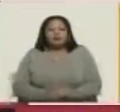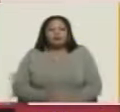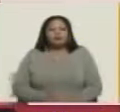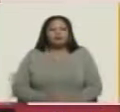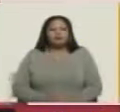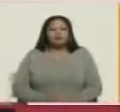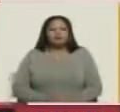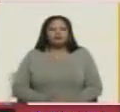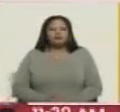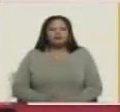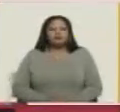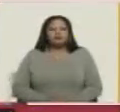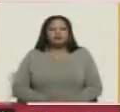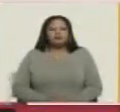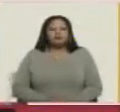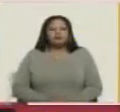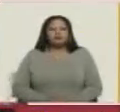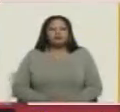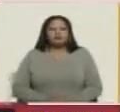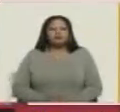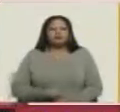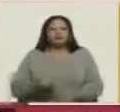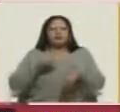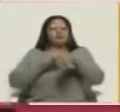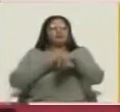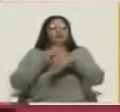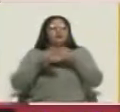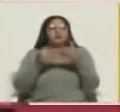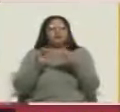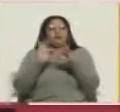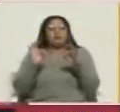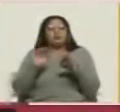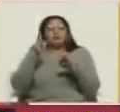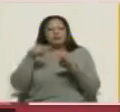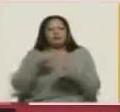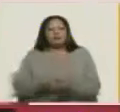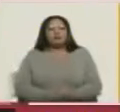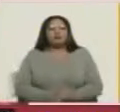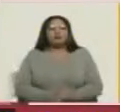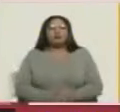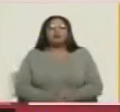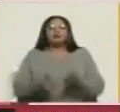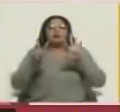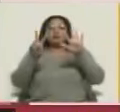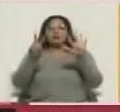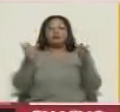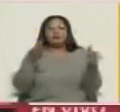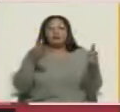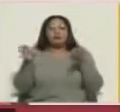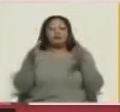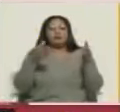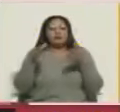en tiempos posteriores a la partida del comandante. Entonces, 7 de marzo,